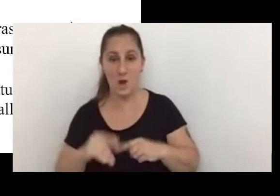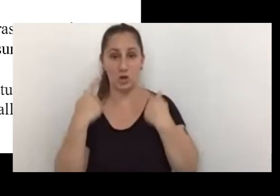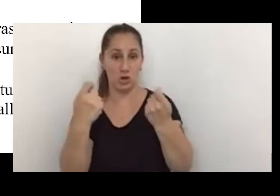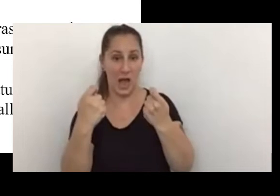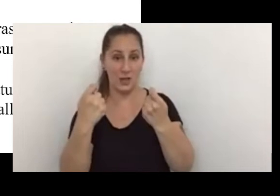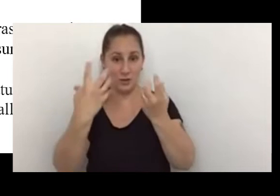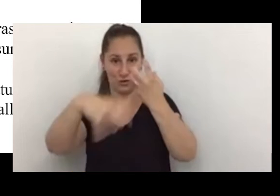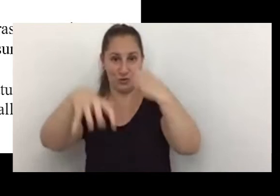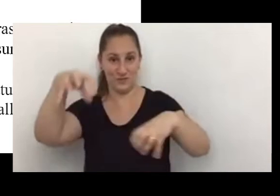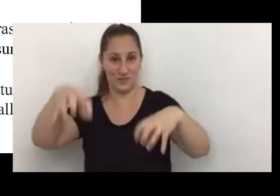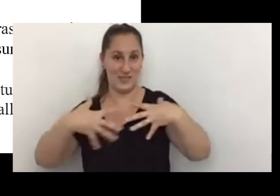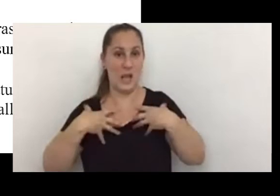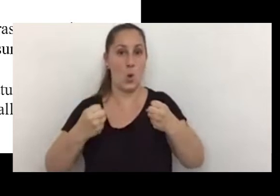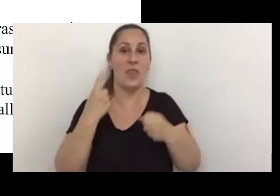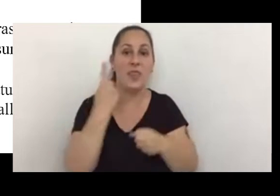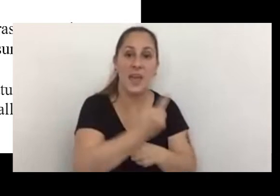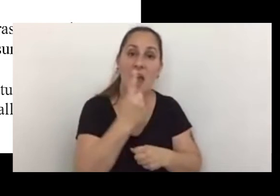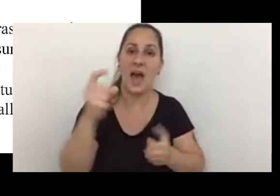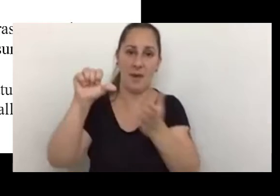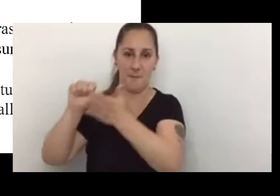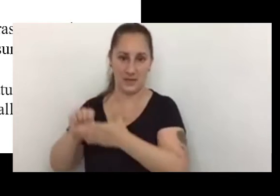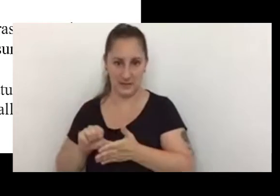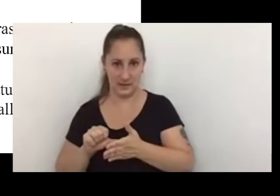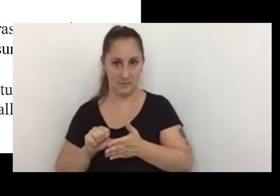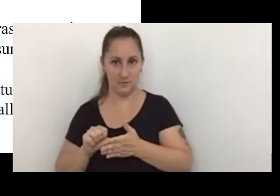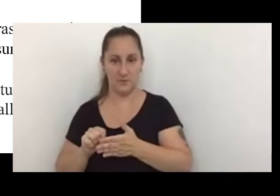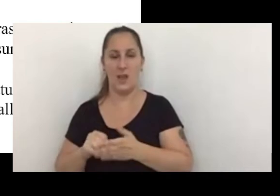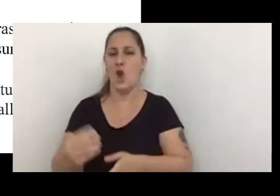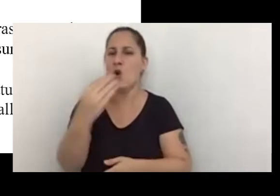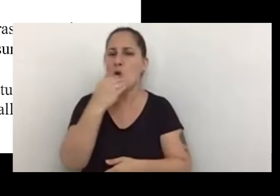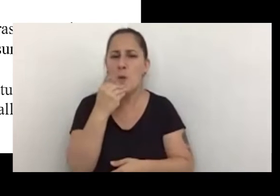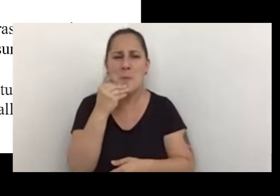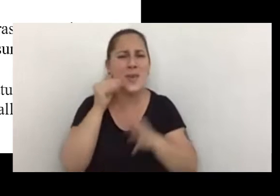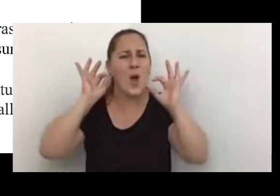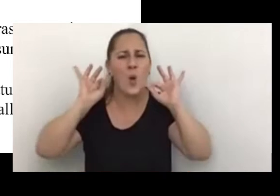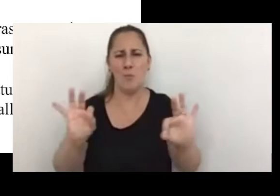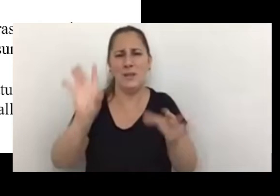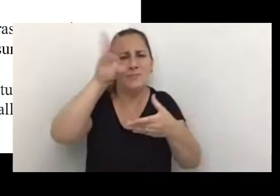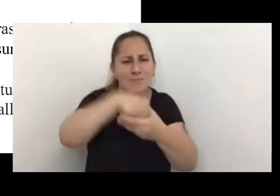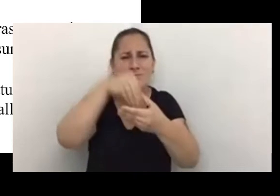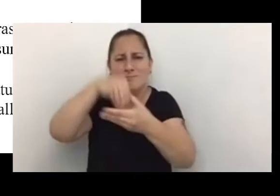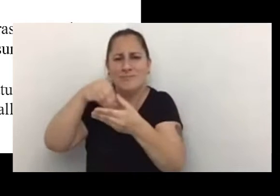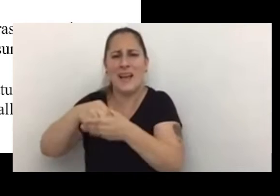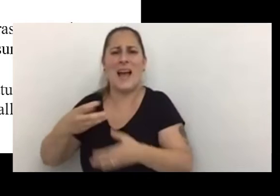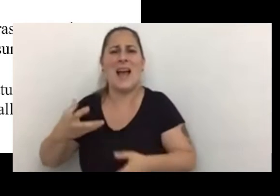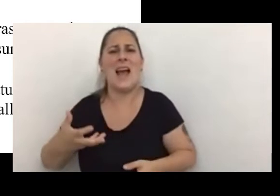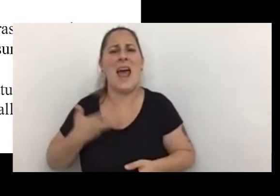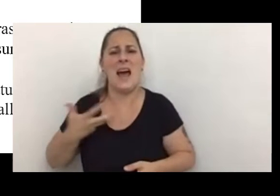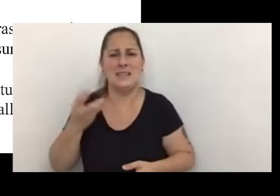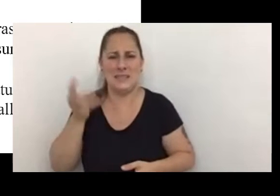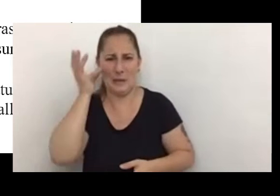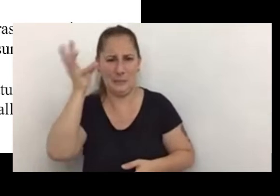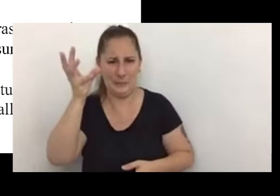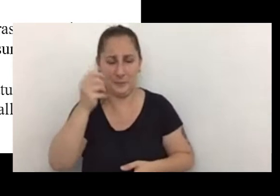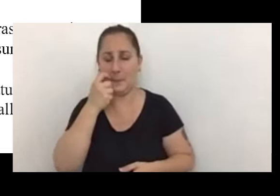sanitarias de cada gobierno. No se escapa ni un solo alimento que contenga hoy grasas saturadas. Fíjense que yo en la